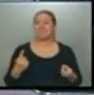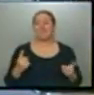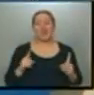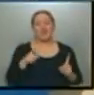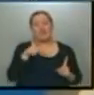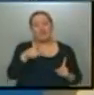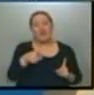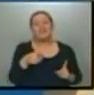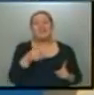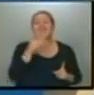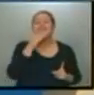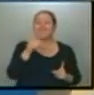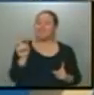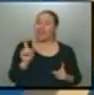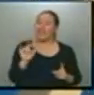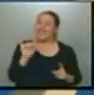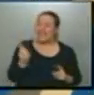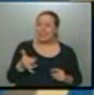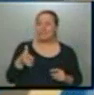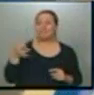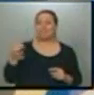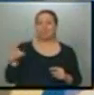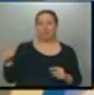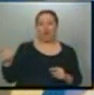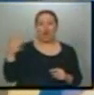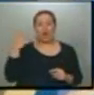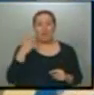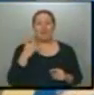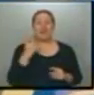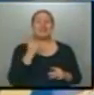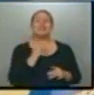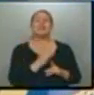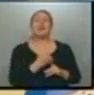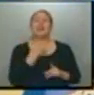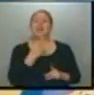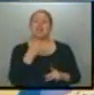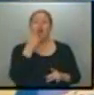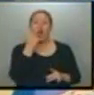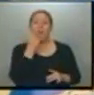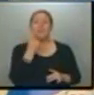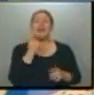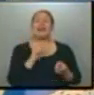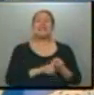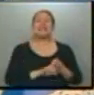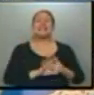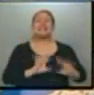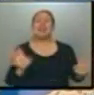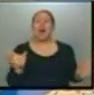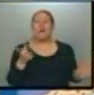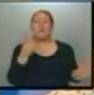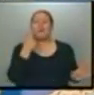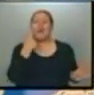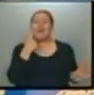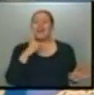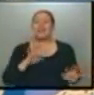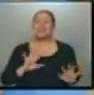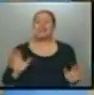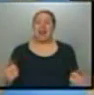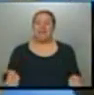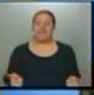No. O es casualidad. Lo que pasa es que dicen que los hombres casados ya están probados. Entonces... Ah,